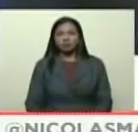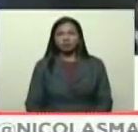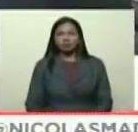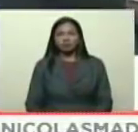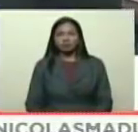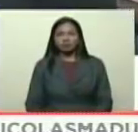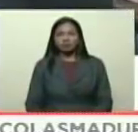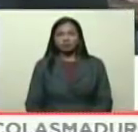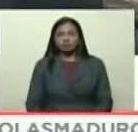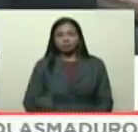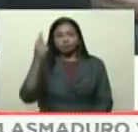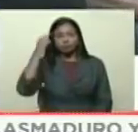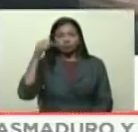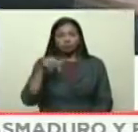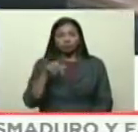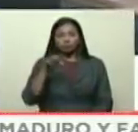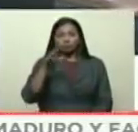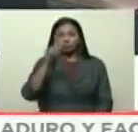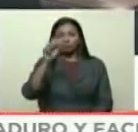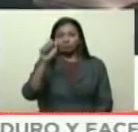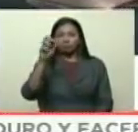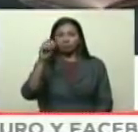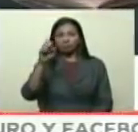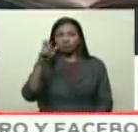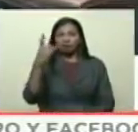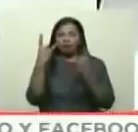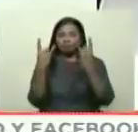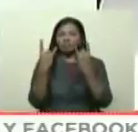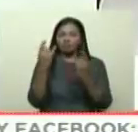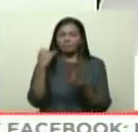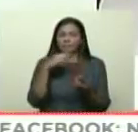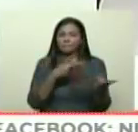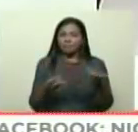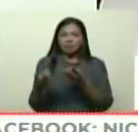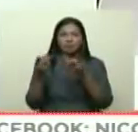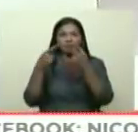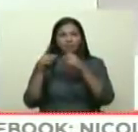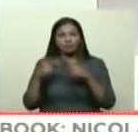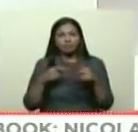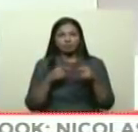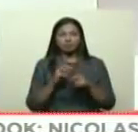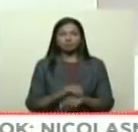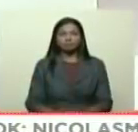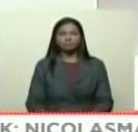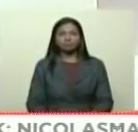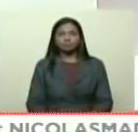Hoy es día del tamunangue y es día del rock. Bienvenida a la diversidad.